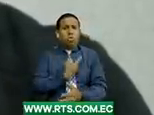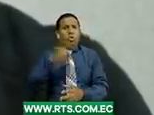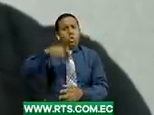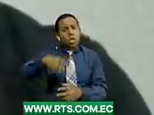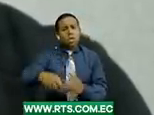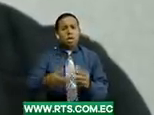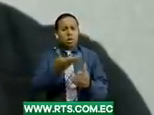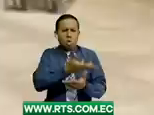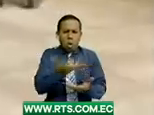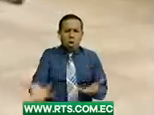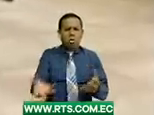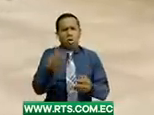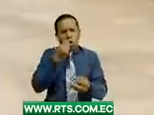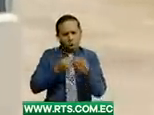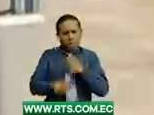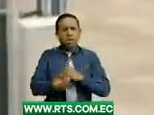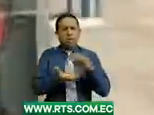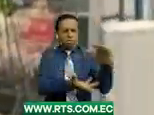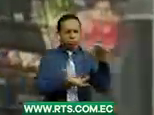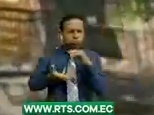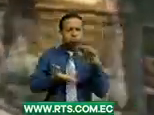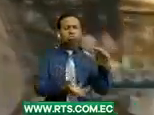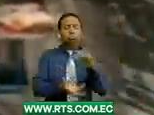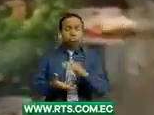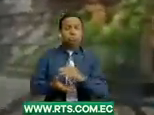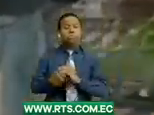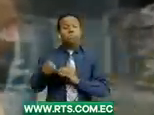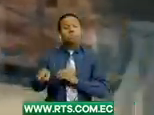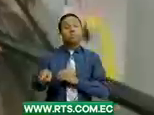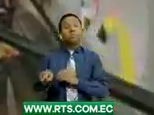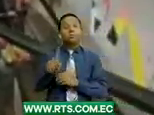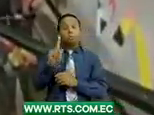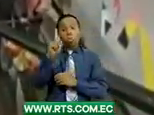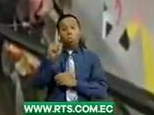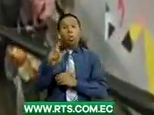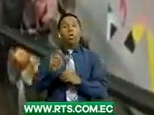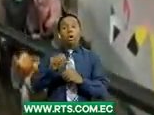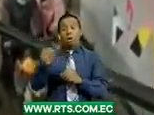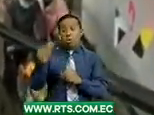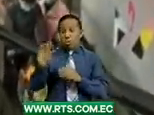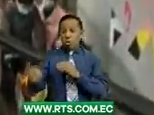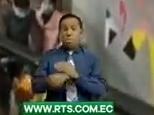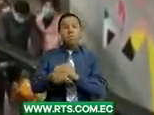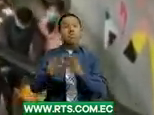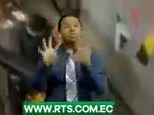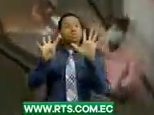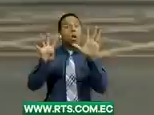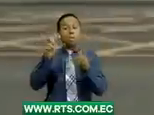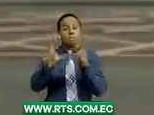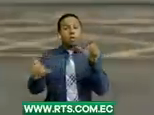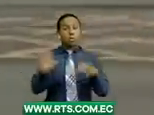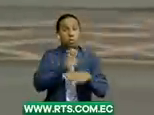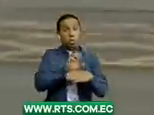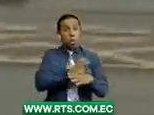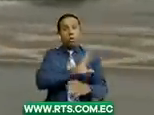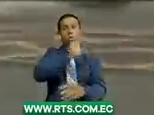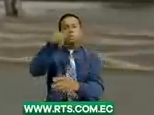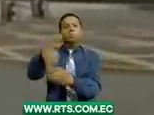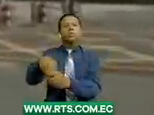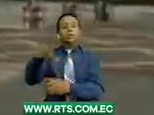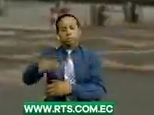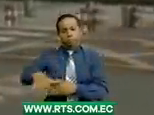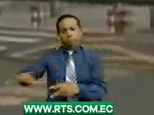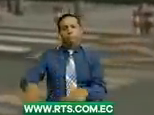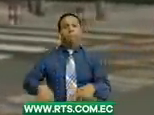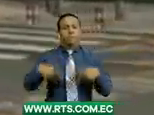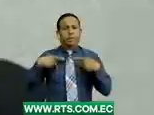y también la alimentación. Marcelo es uno de los 9 estudiantes ecuatorianos que viven en el epicentro del virus y las circunstancias los ha